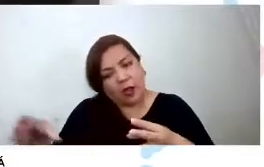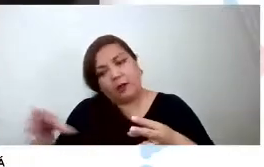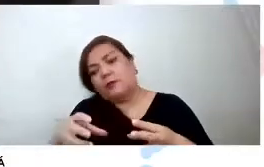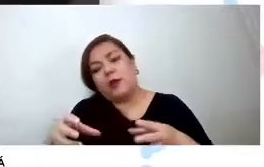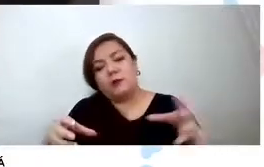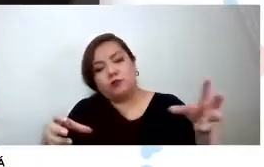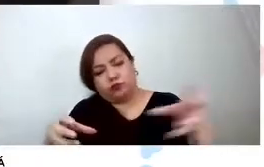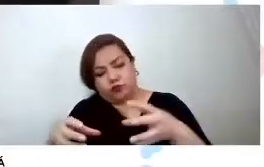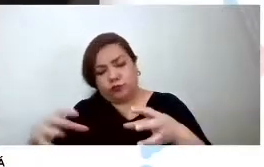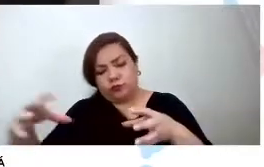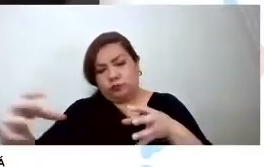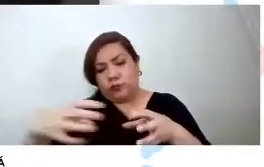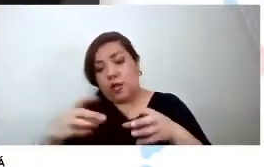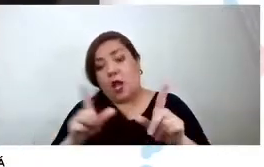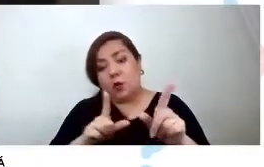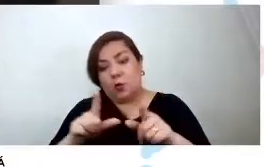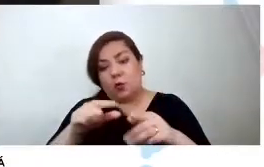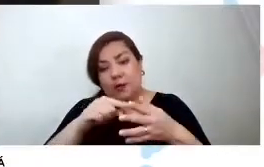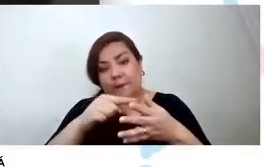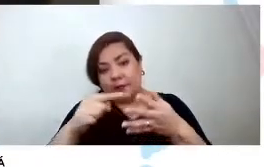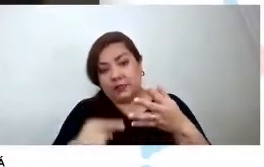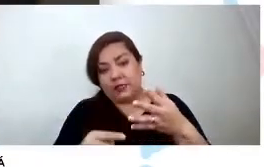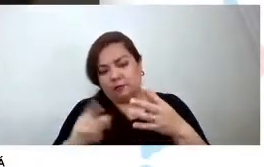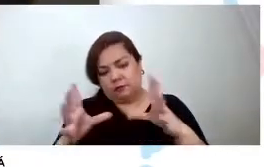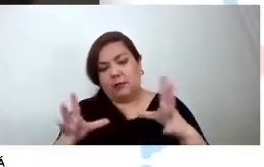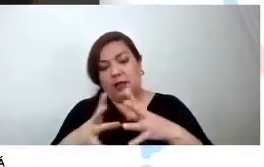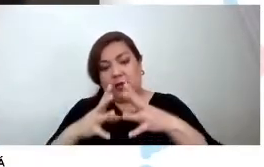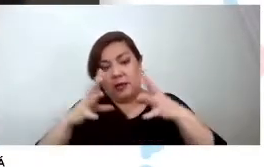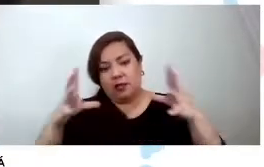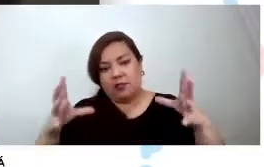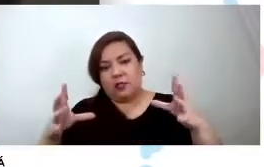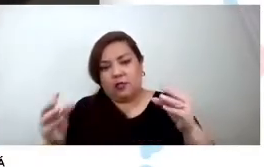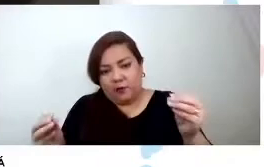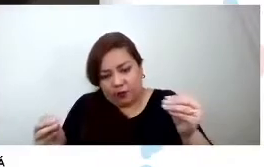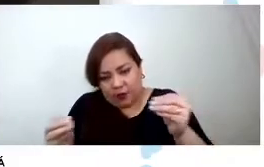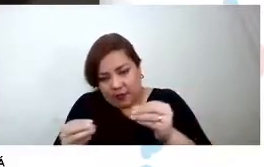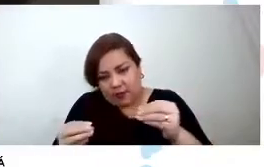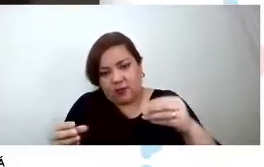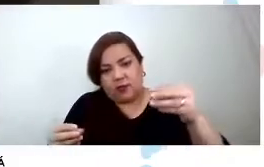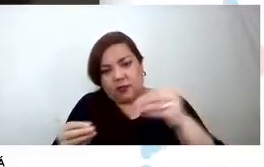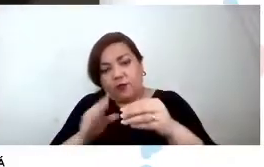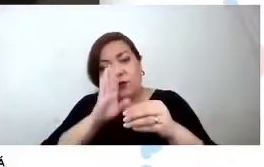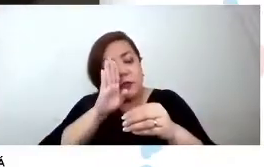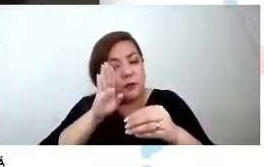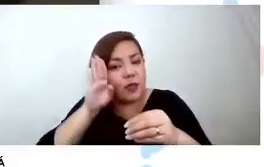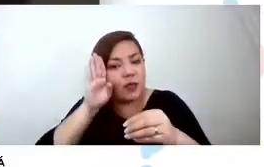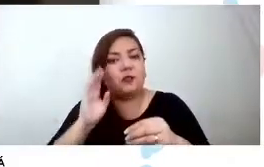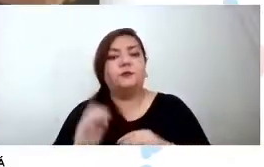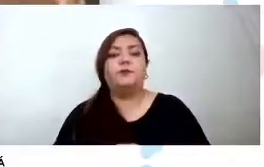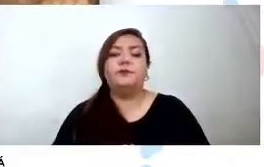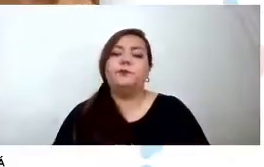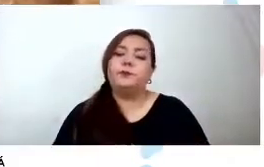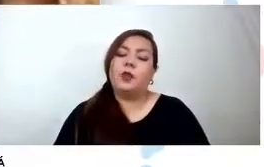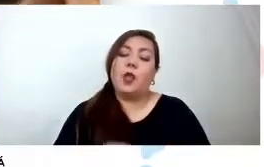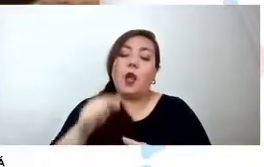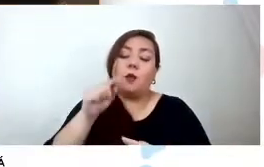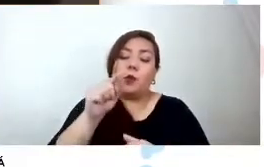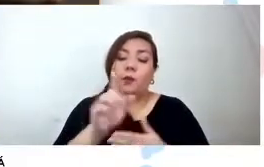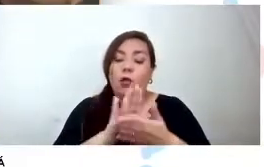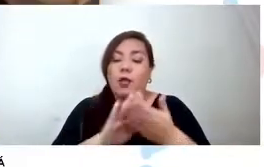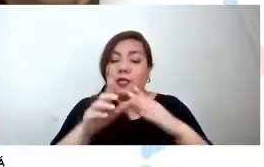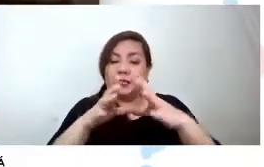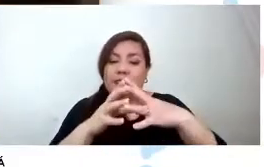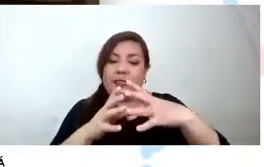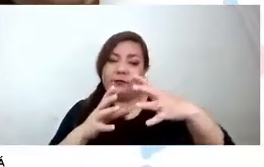tenemos y que fueron adheridas y que fueron limpiadas. Por ejemplo, esta pieza está